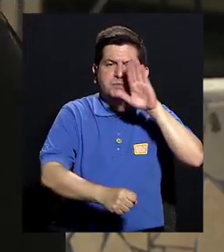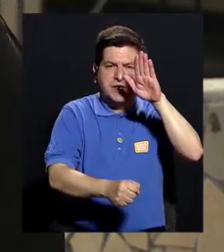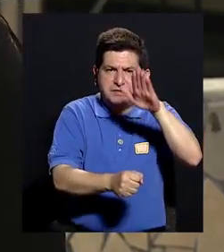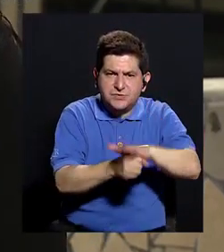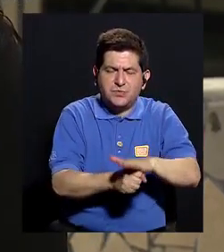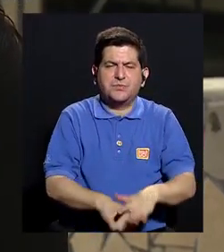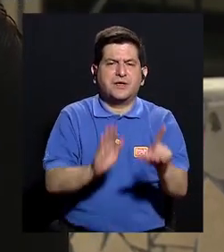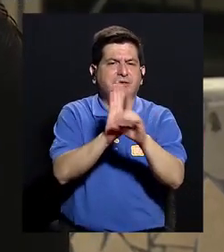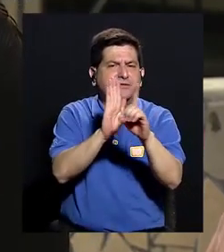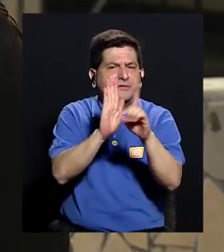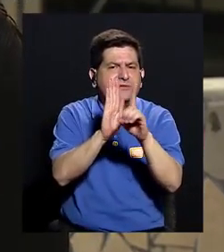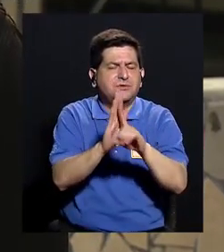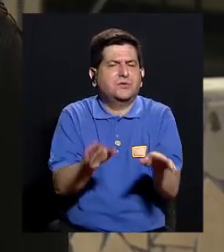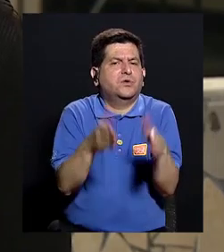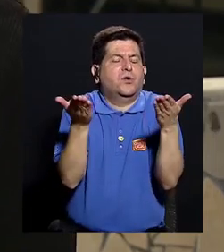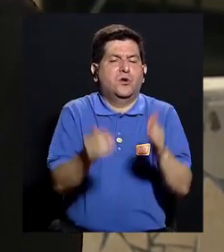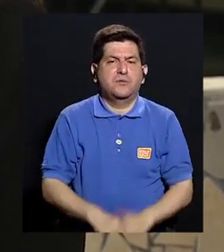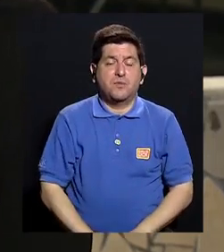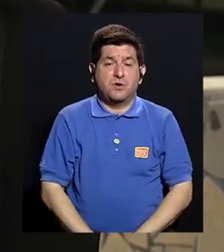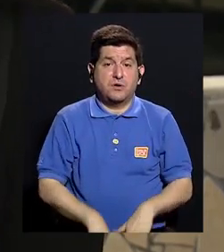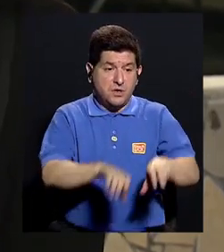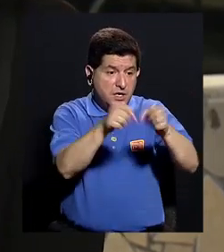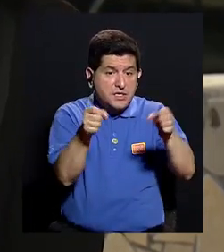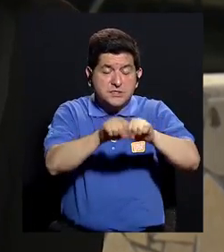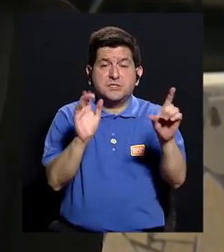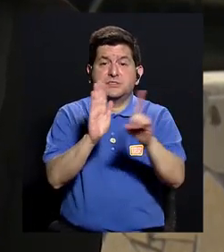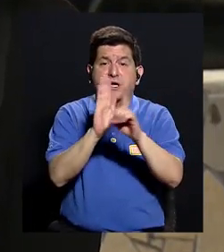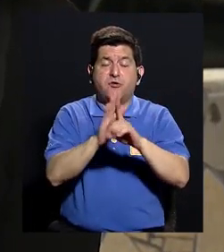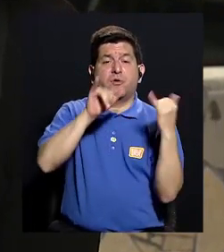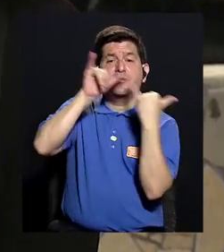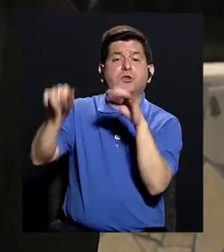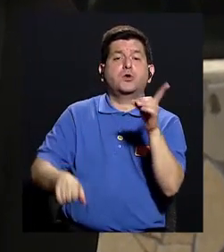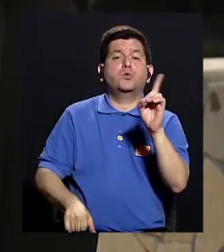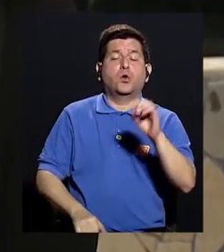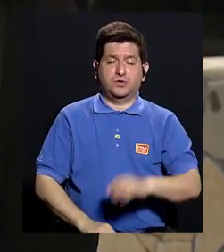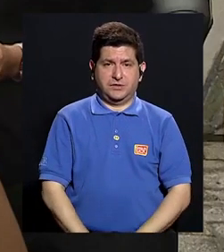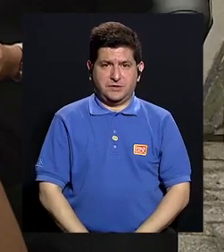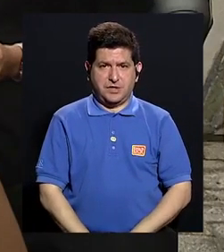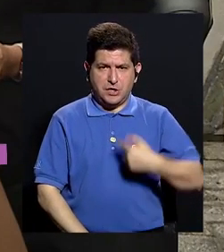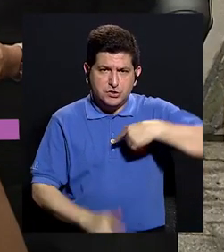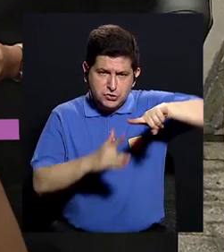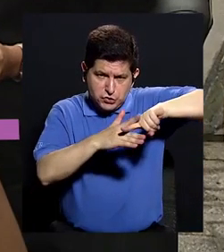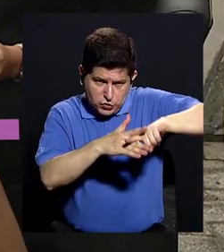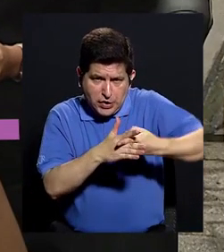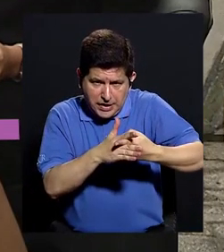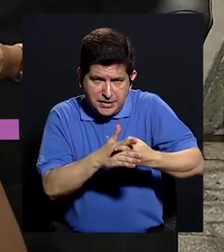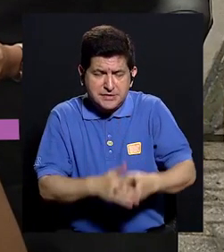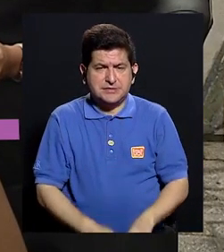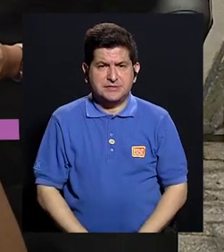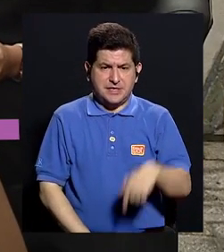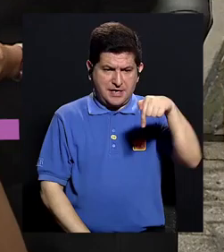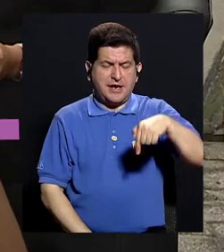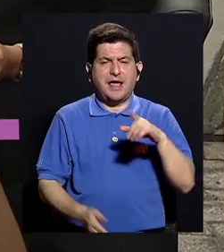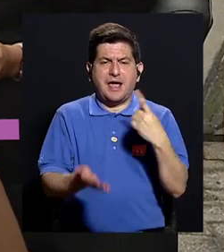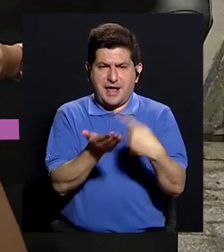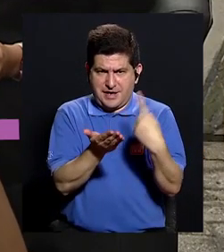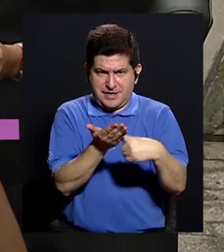país en el cumplimiento de los derechos y qué pasa si se nos violenta en donde se denuncian? Quisiera como iniciar esta